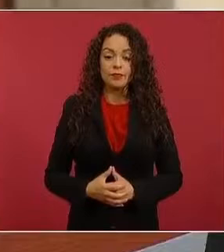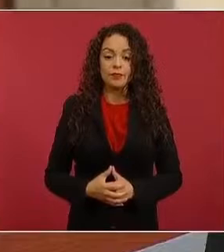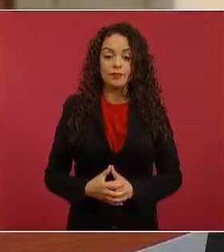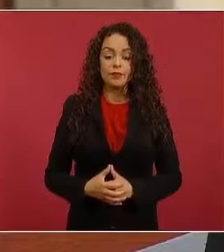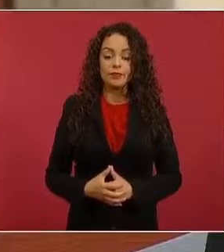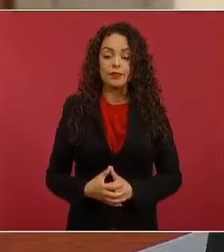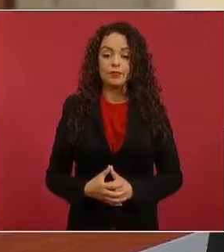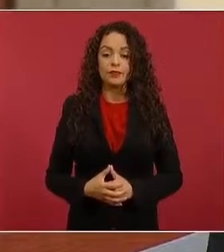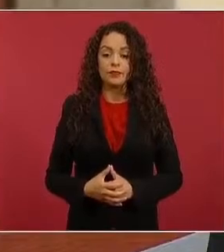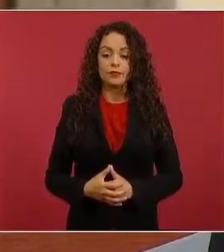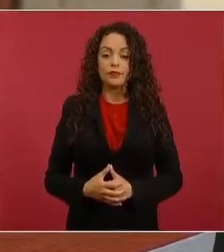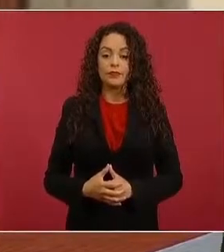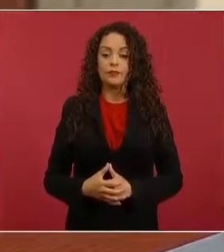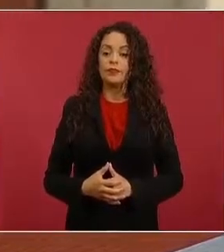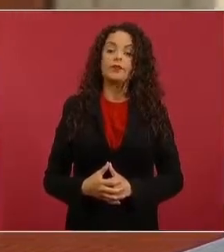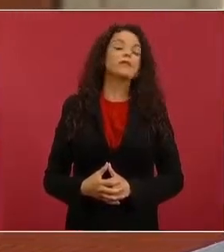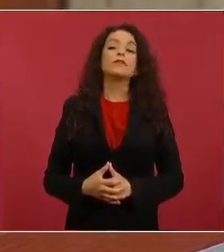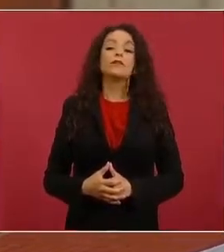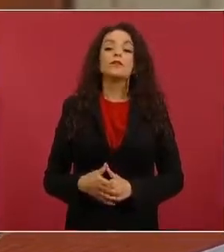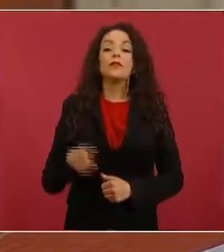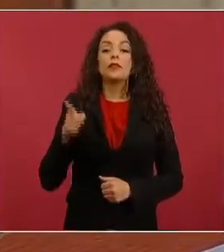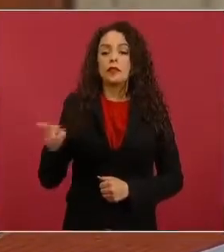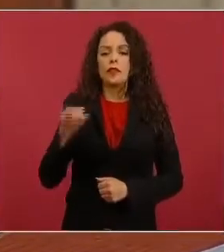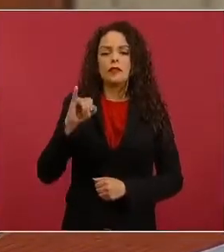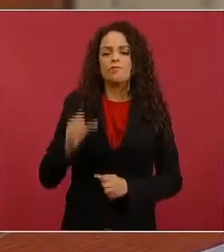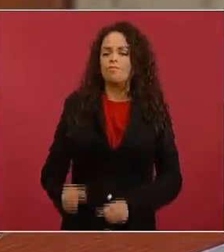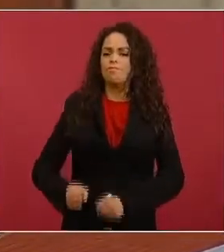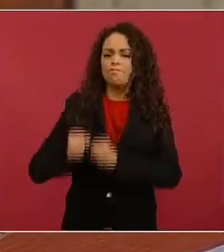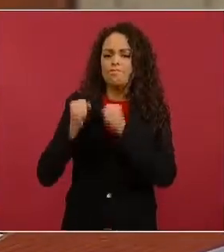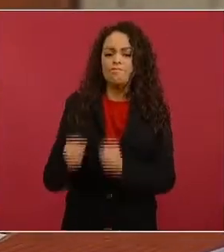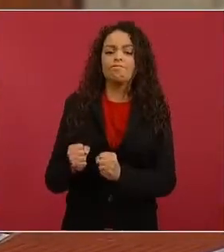Estas inversiones estarían garantizadas